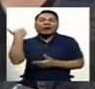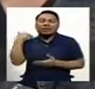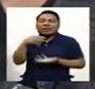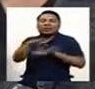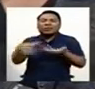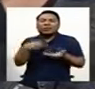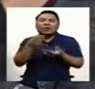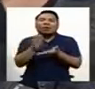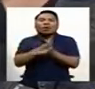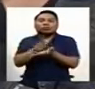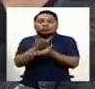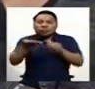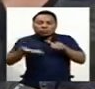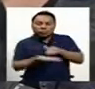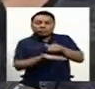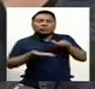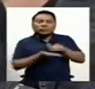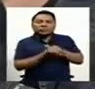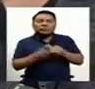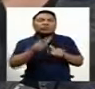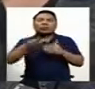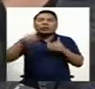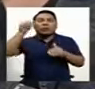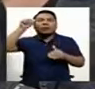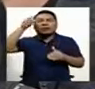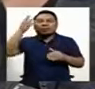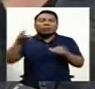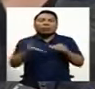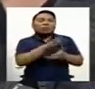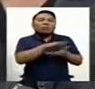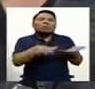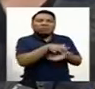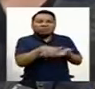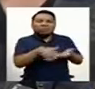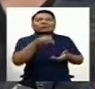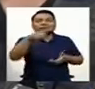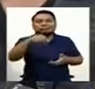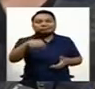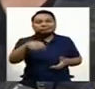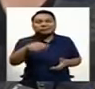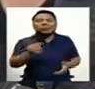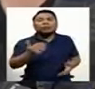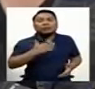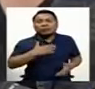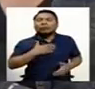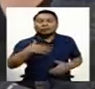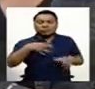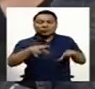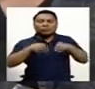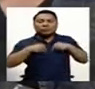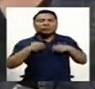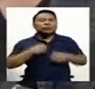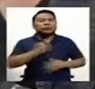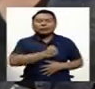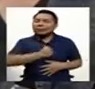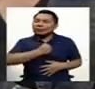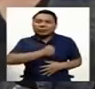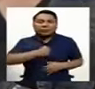mis archivos y memorias. Lo reconozco y lo lamento